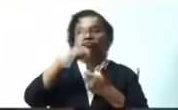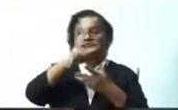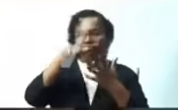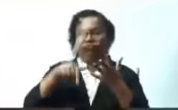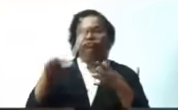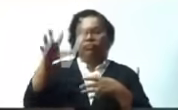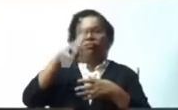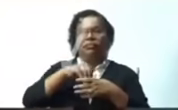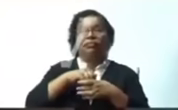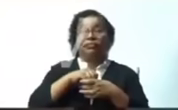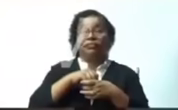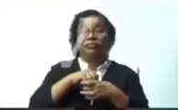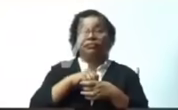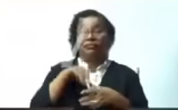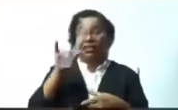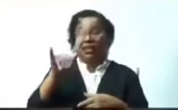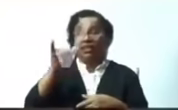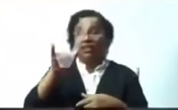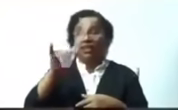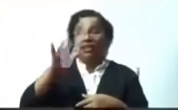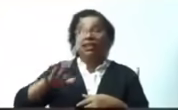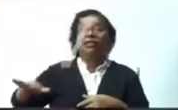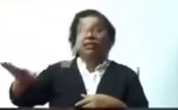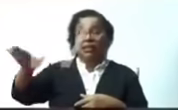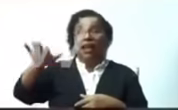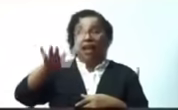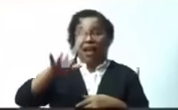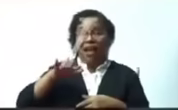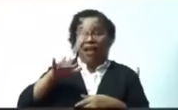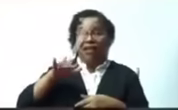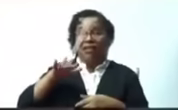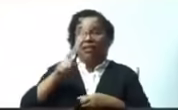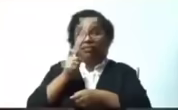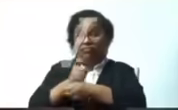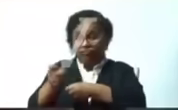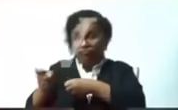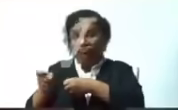que además de ser afectadas por